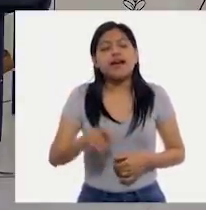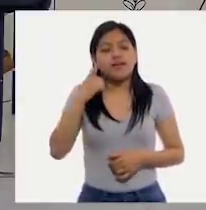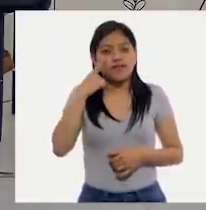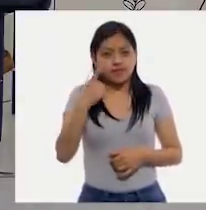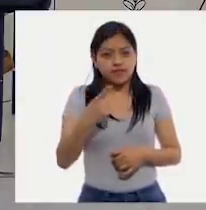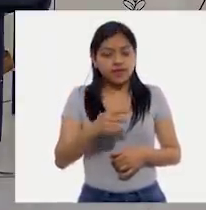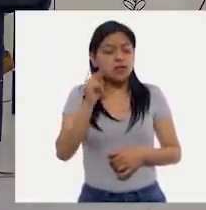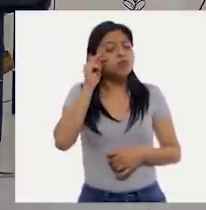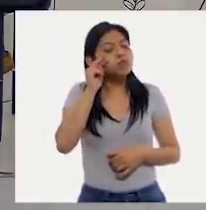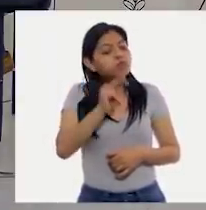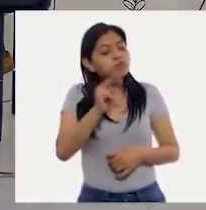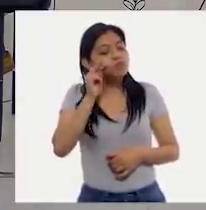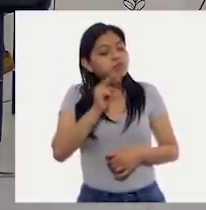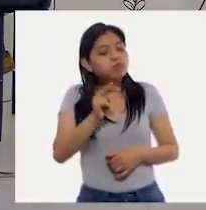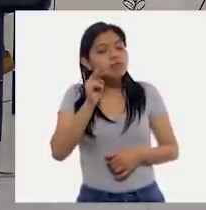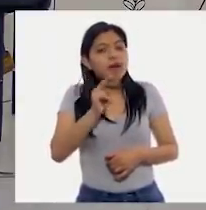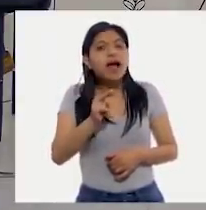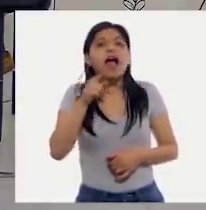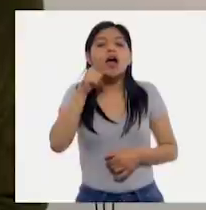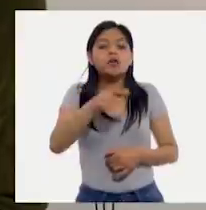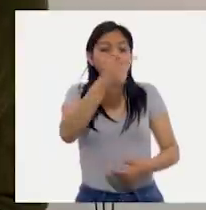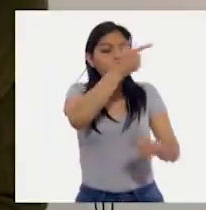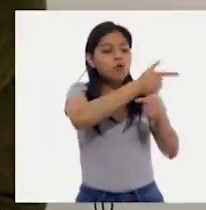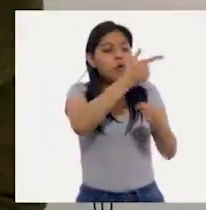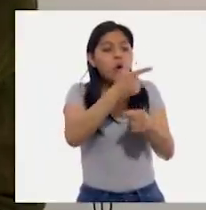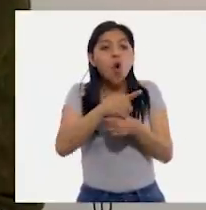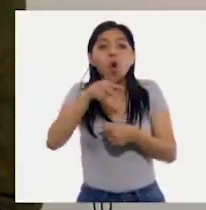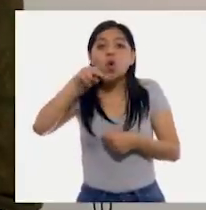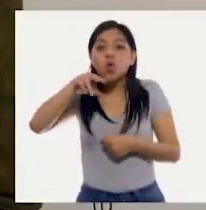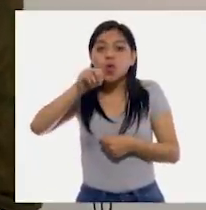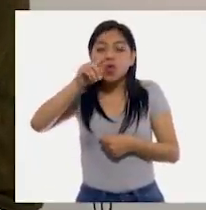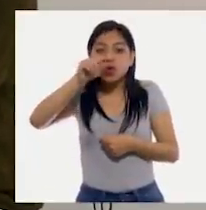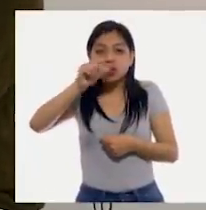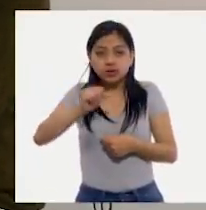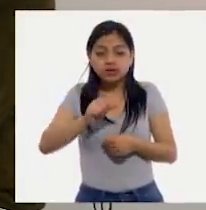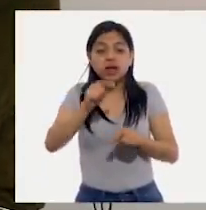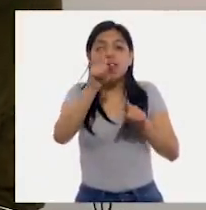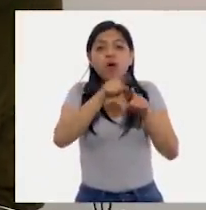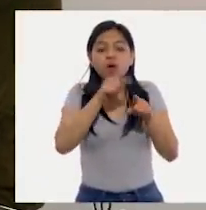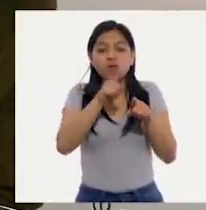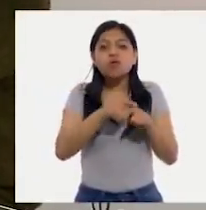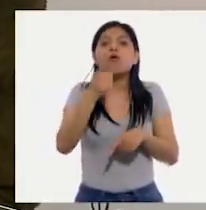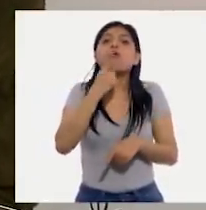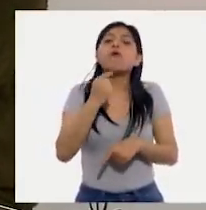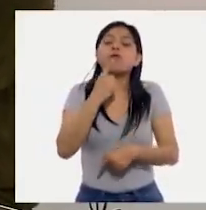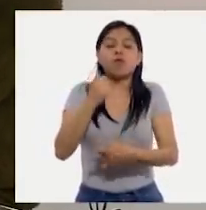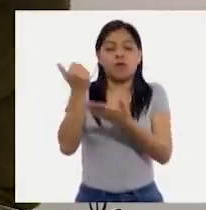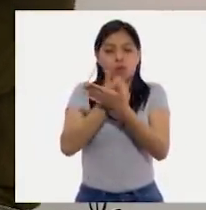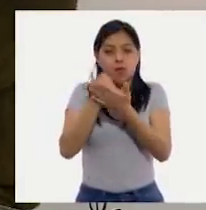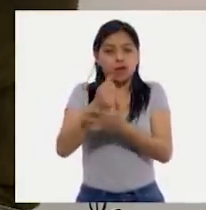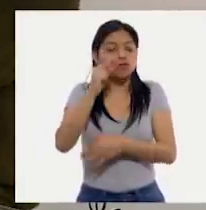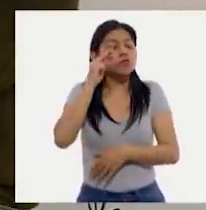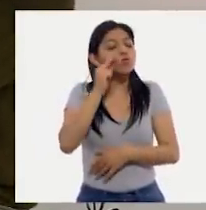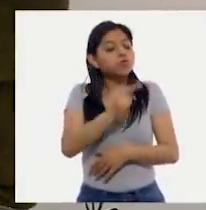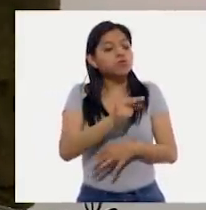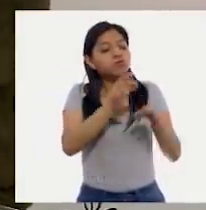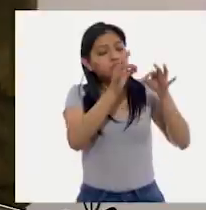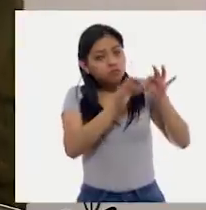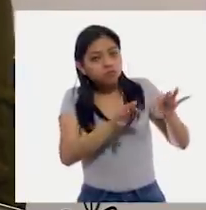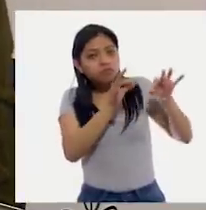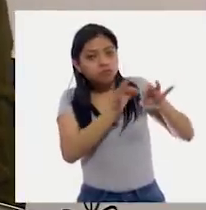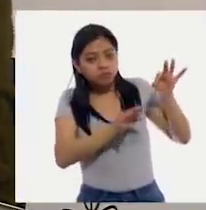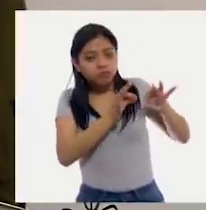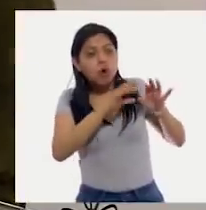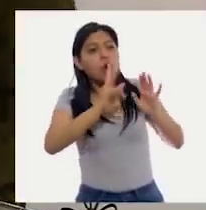sistema visual para que encontremos las notas. Y los colores son el rojo y el azul, donde podemos ver que se repite en cada